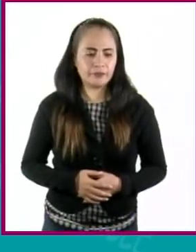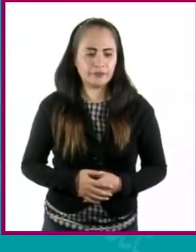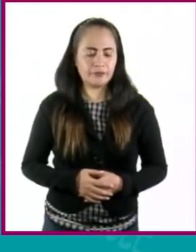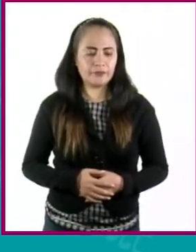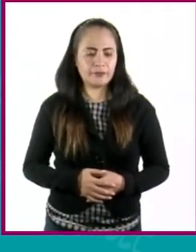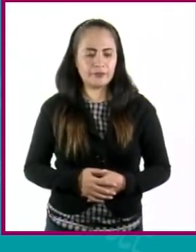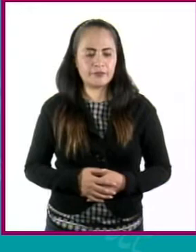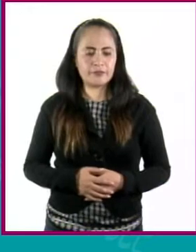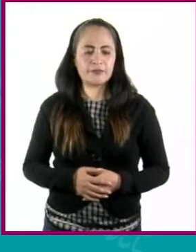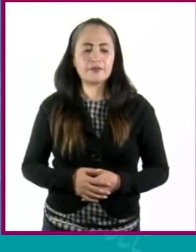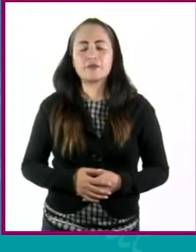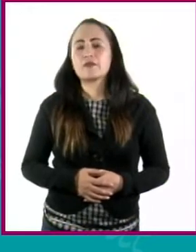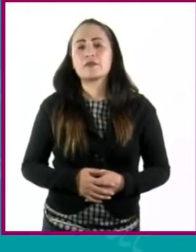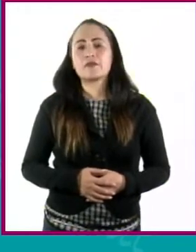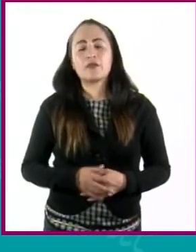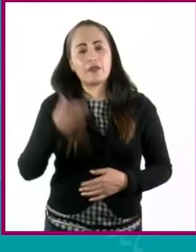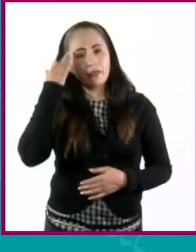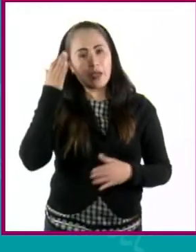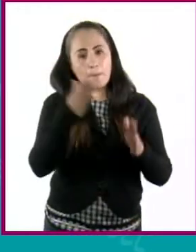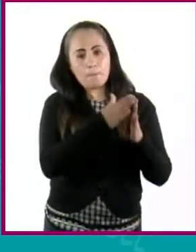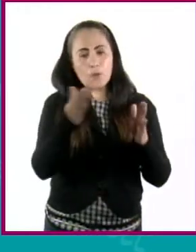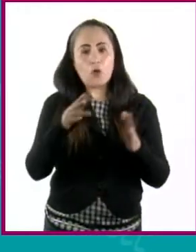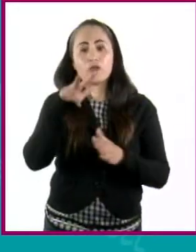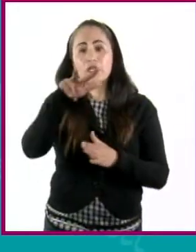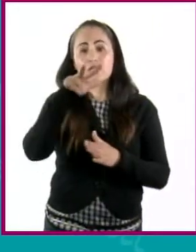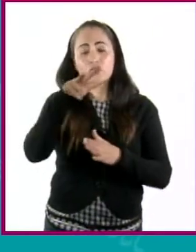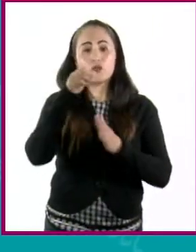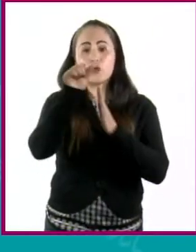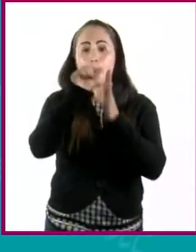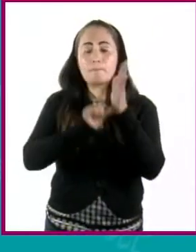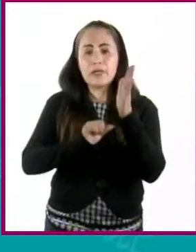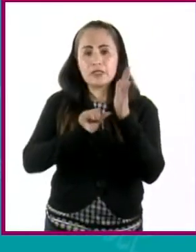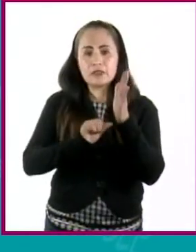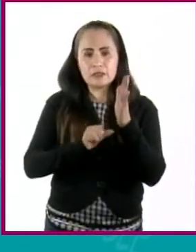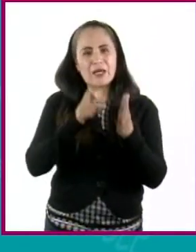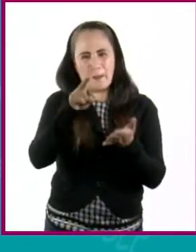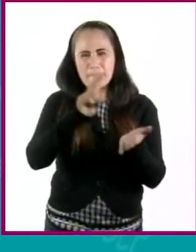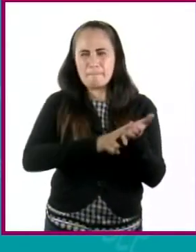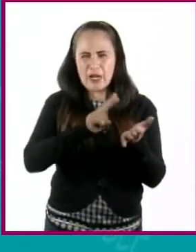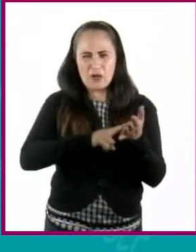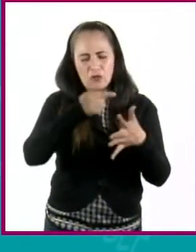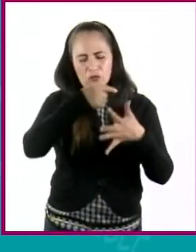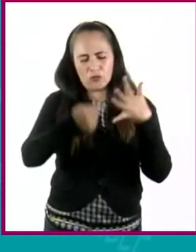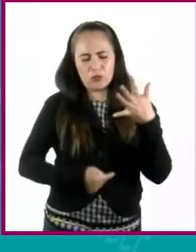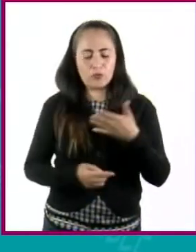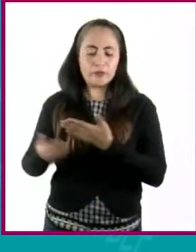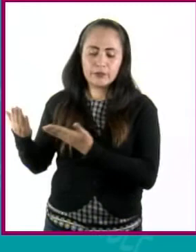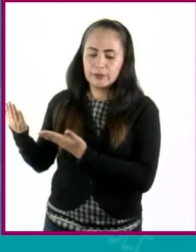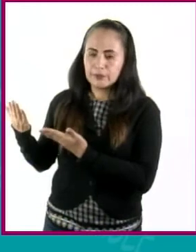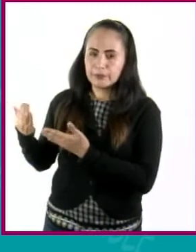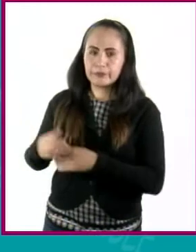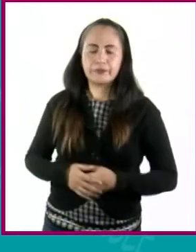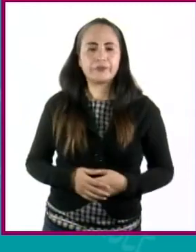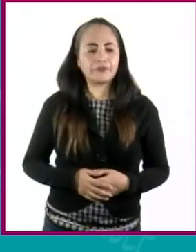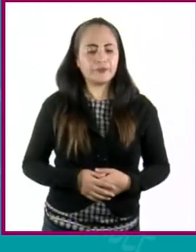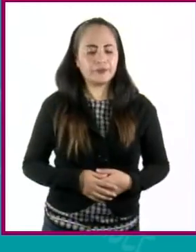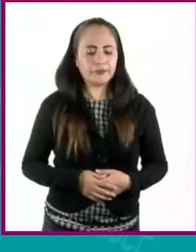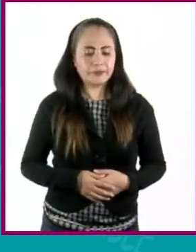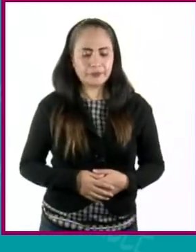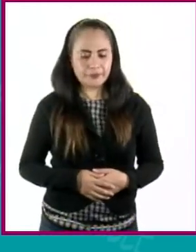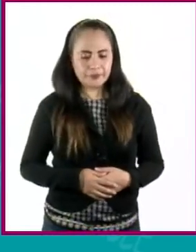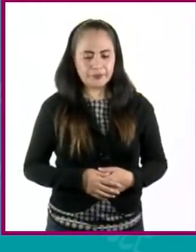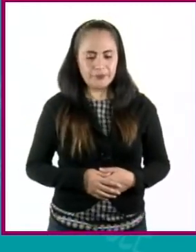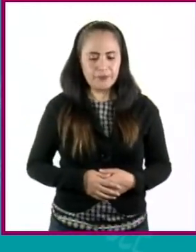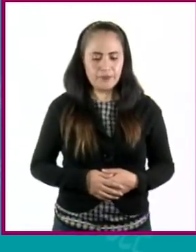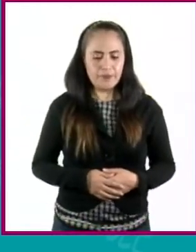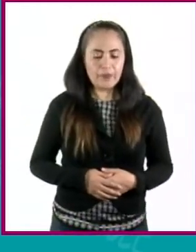En el tercer caso, cuando el periodo es de 18 meses, tenemos los siguientes valores. La deuda inicial C es de